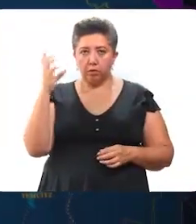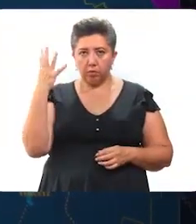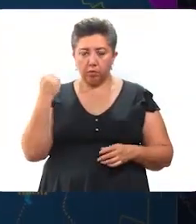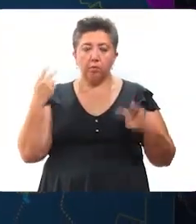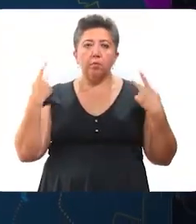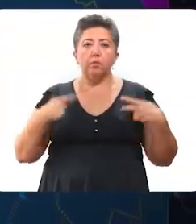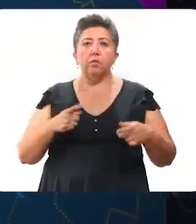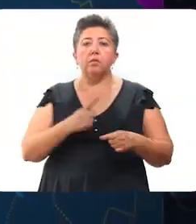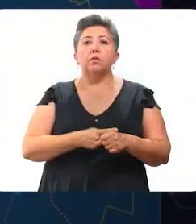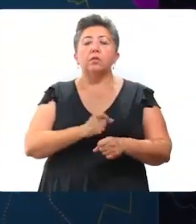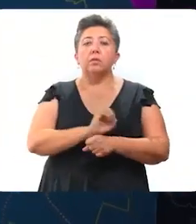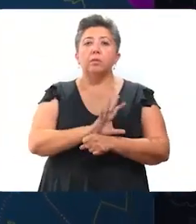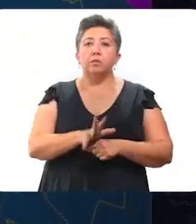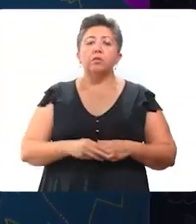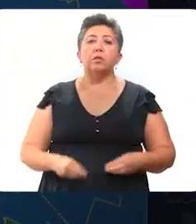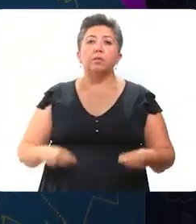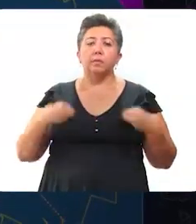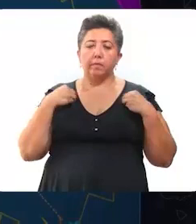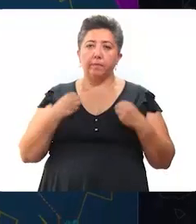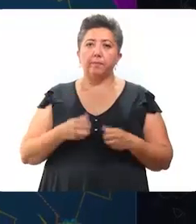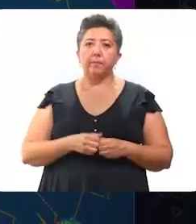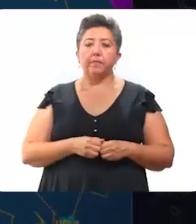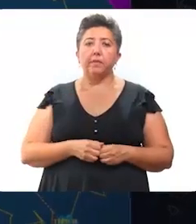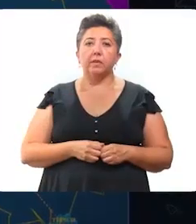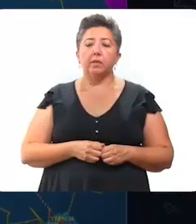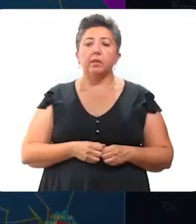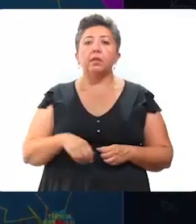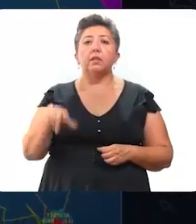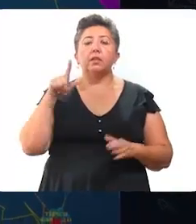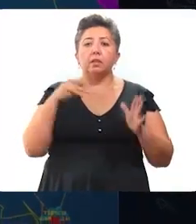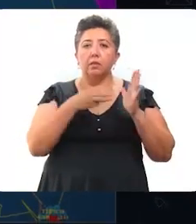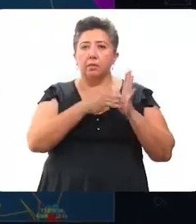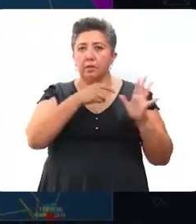68.539 personas contagiadas de coronavirus que viven